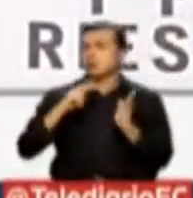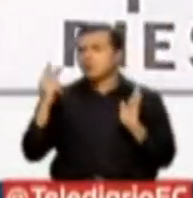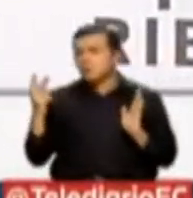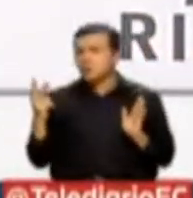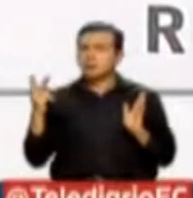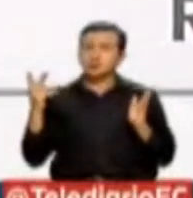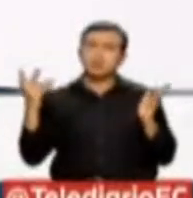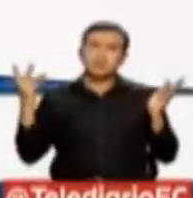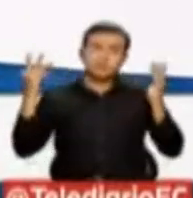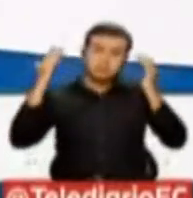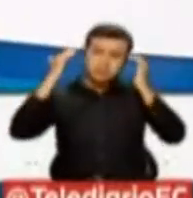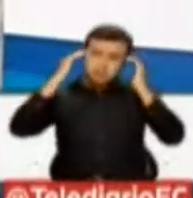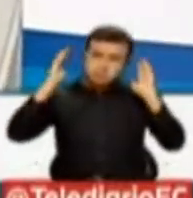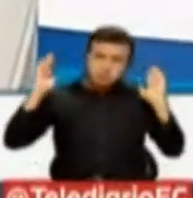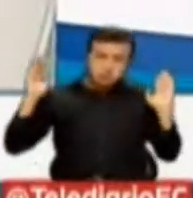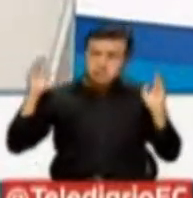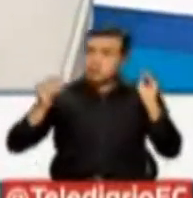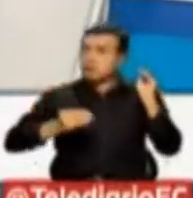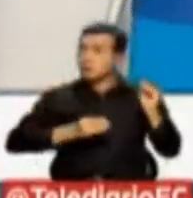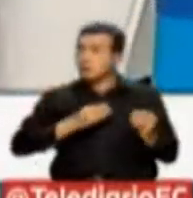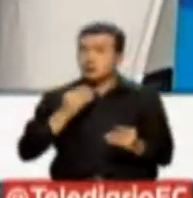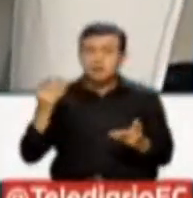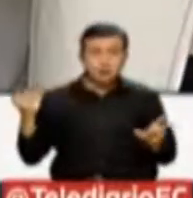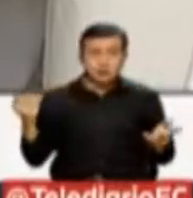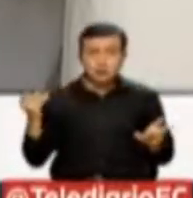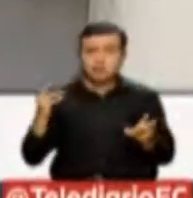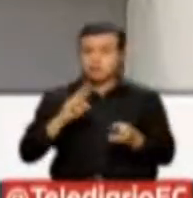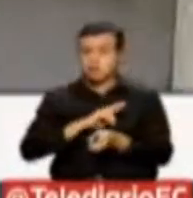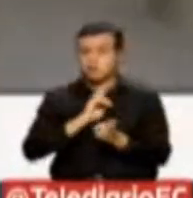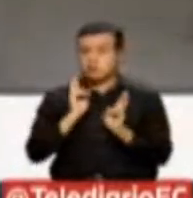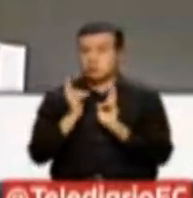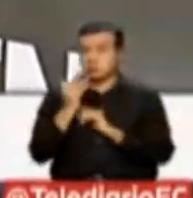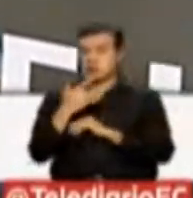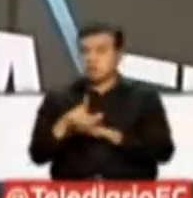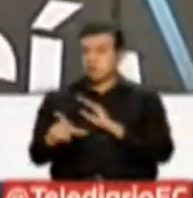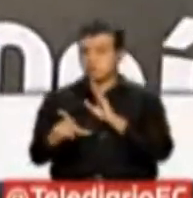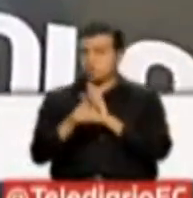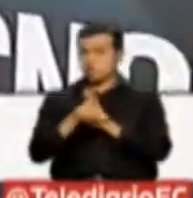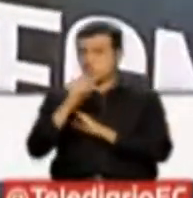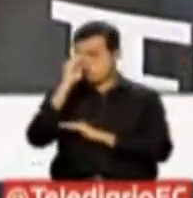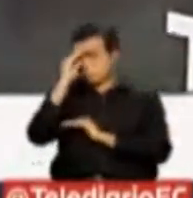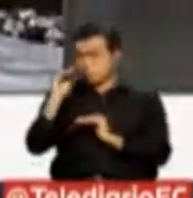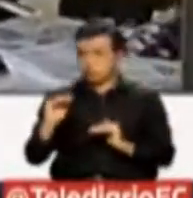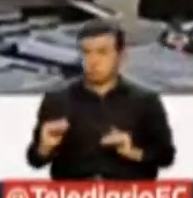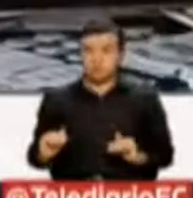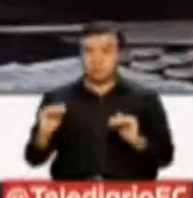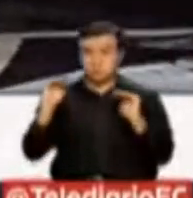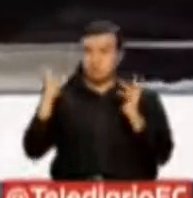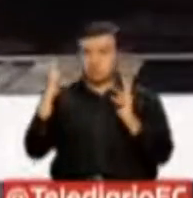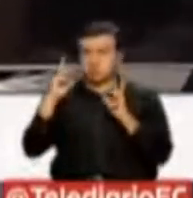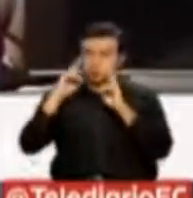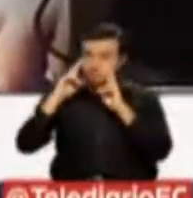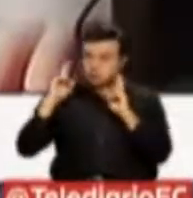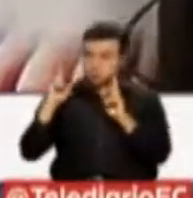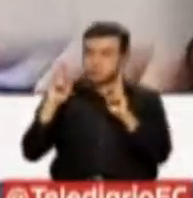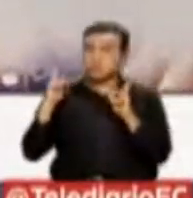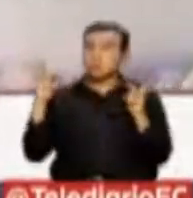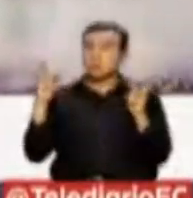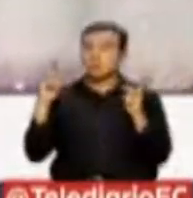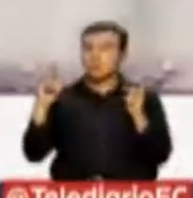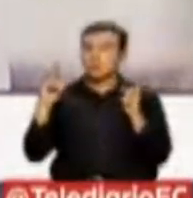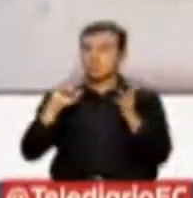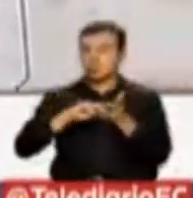tecnología, no sabemos todavía cómo hacerlo, pero con las reformas que tuvimos a la Ley Orgánica de Educación Superior, ya se reconoce el título